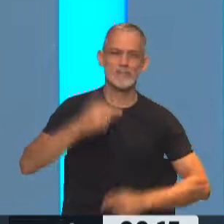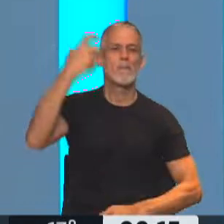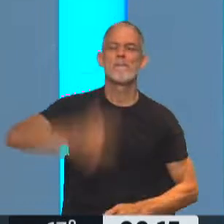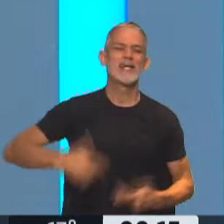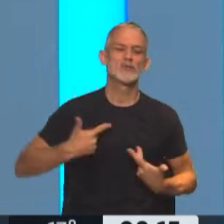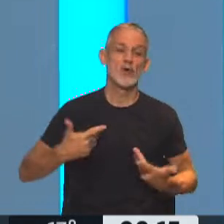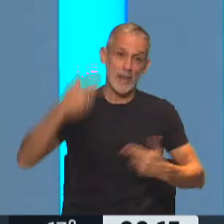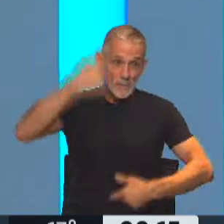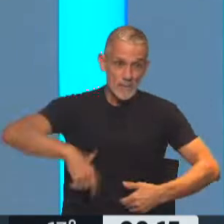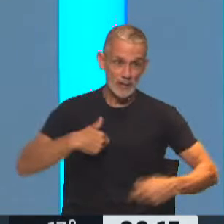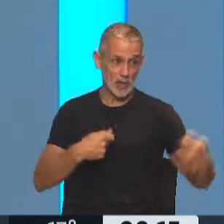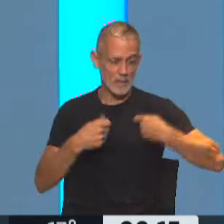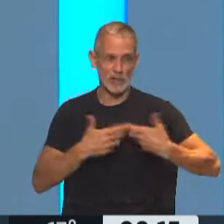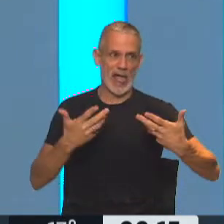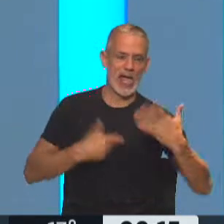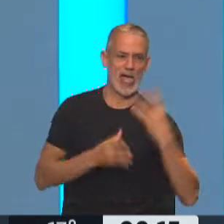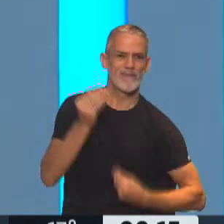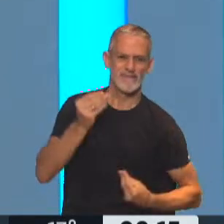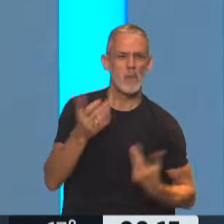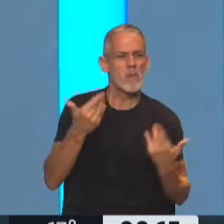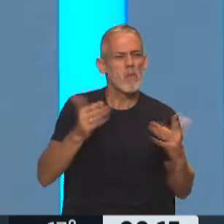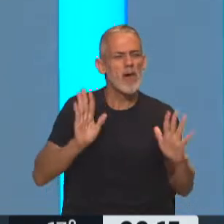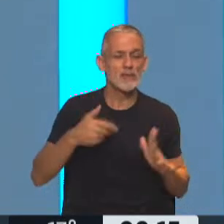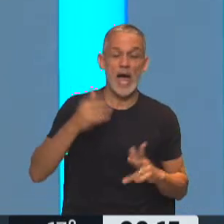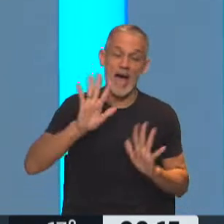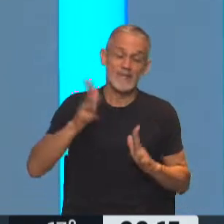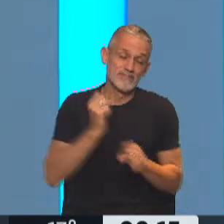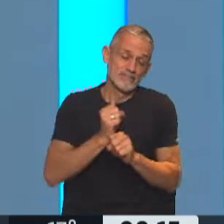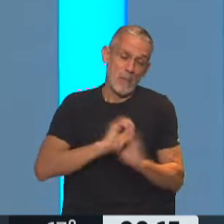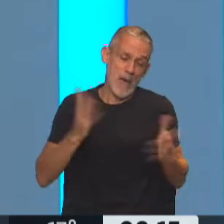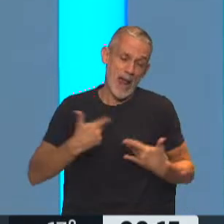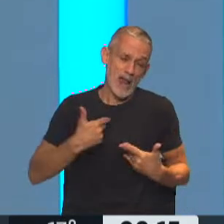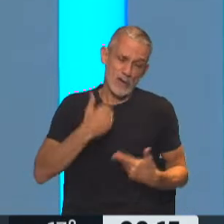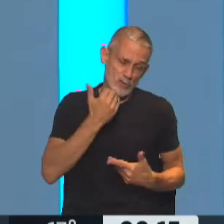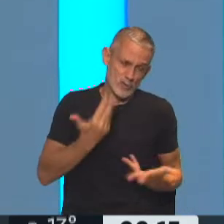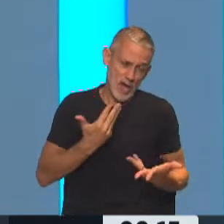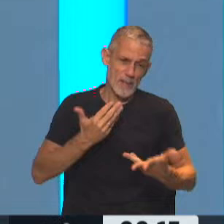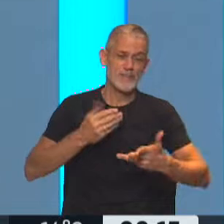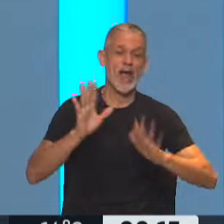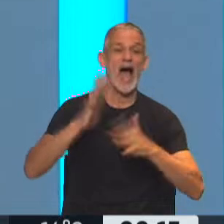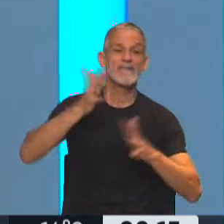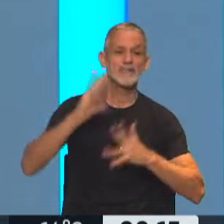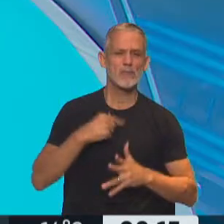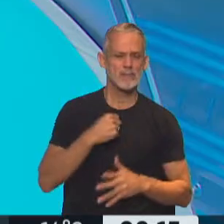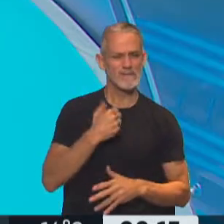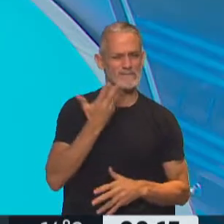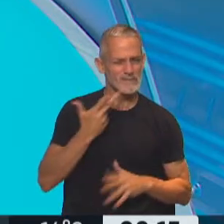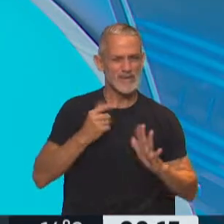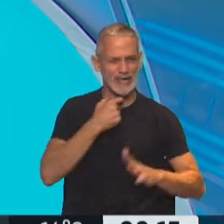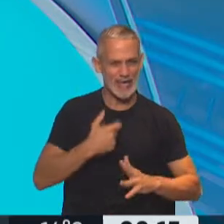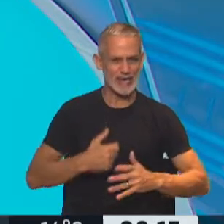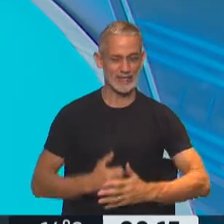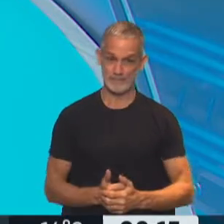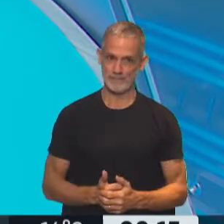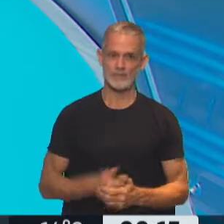son falibles, a veces por propia inoperancia, por propia incompetencia, y a veces por venalidad. Bueno, sí, a propósito... Tenemos el VAR,